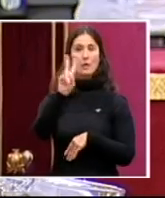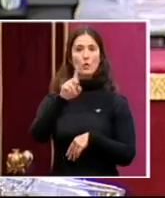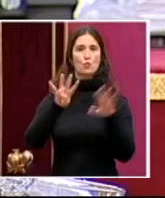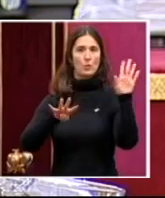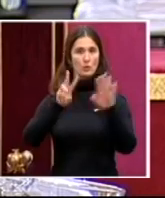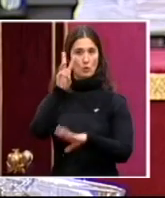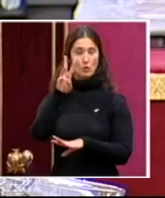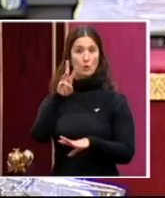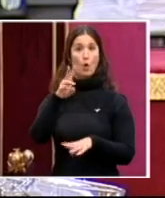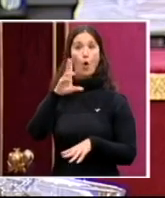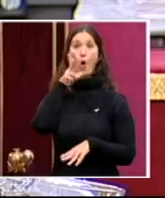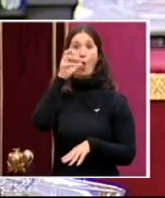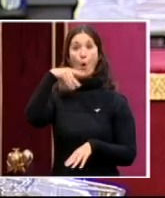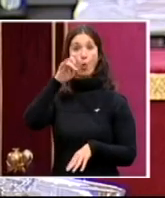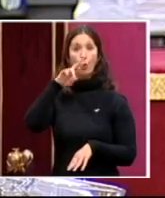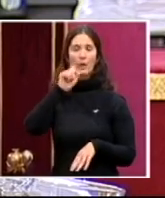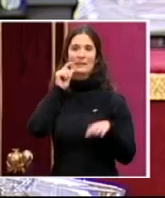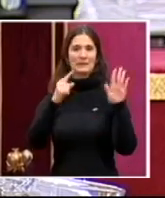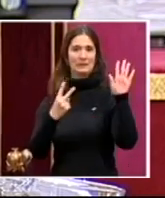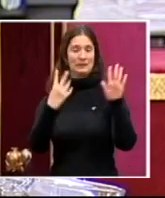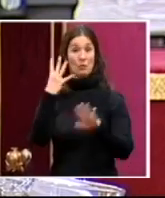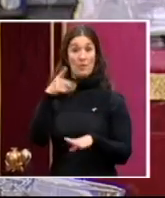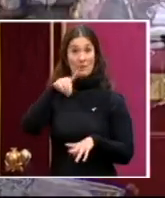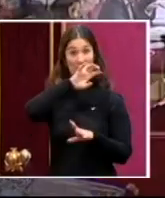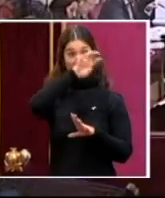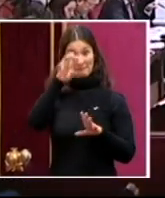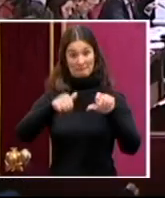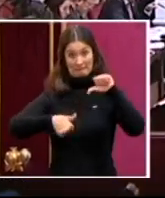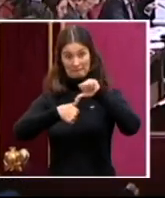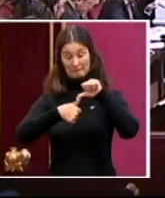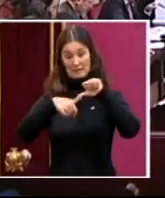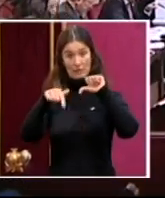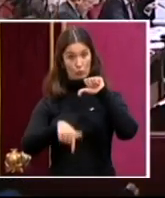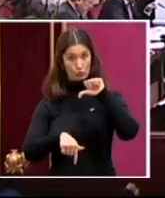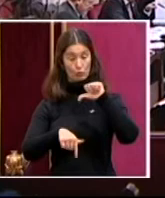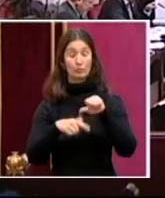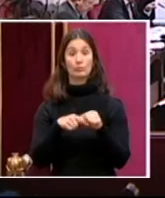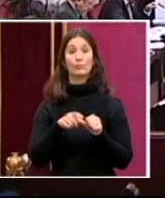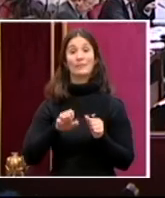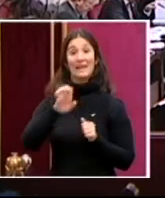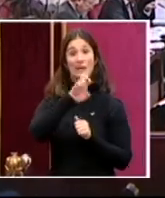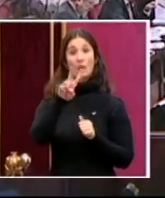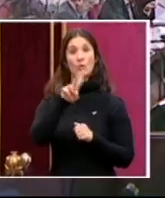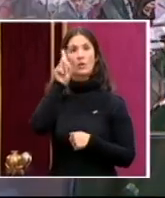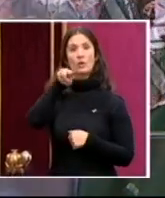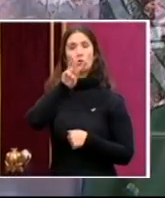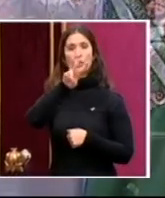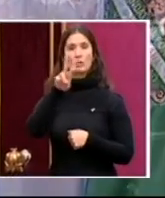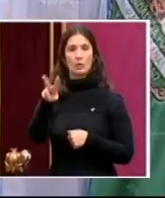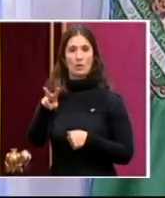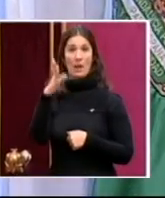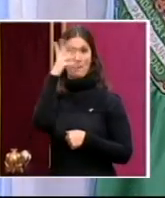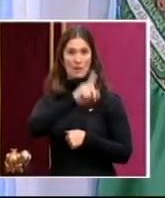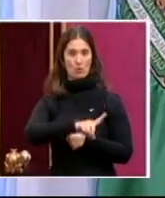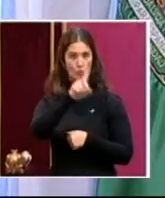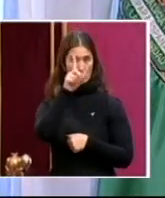98. Honduras, 79. Esto en América Central y del Sur. Los Estados Unidos, 132 en América del